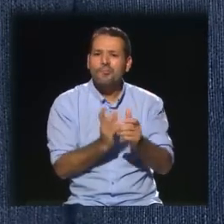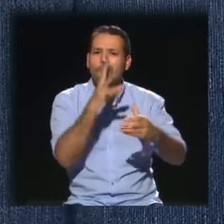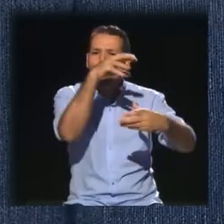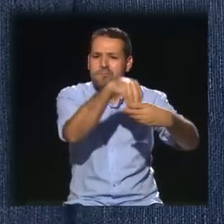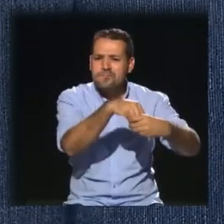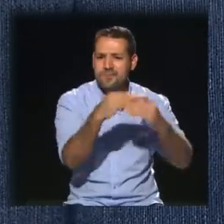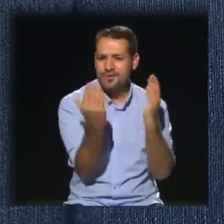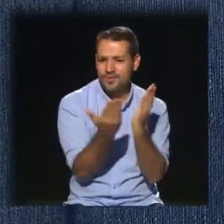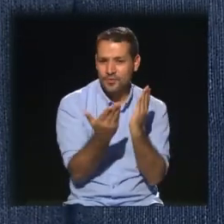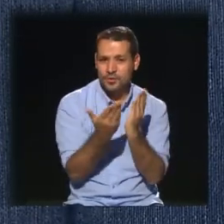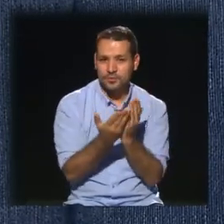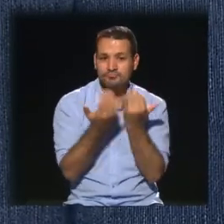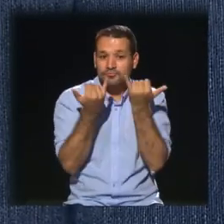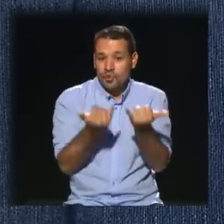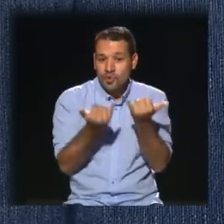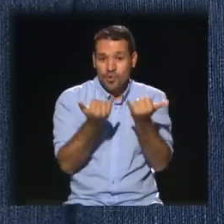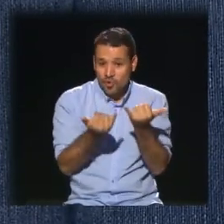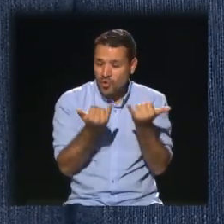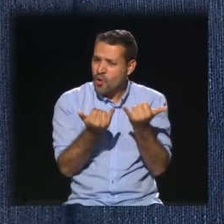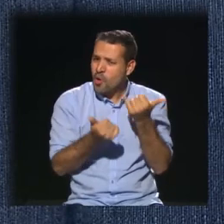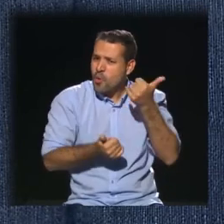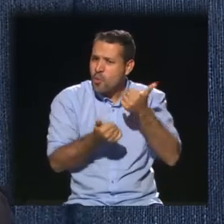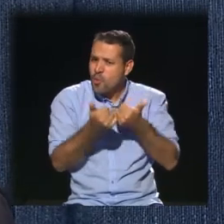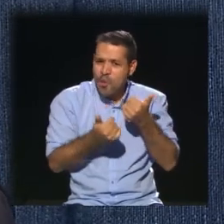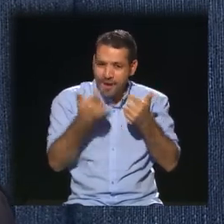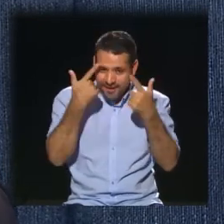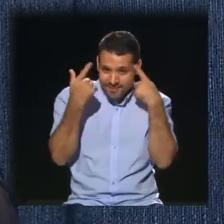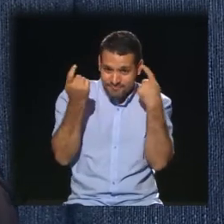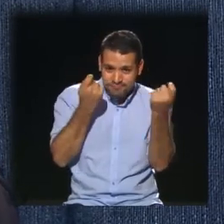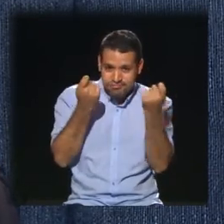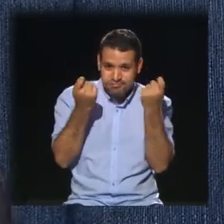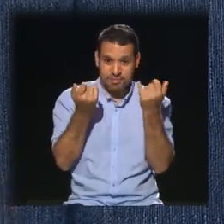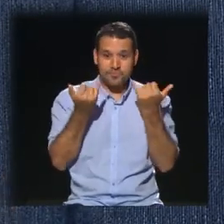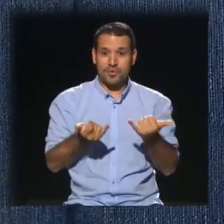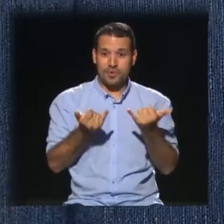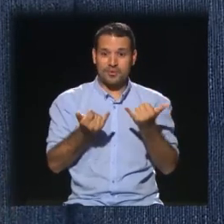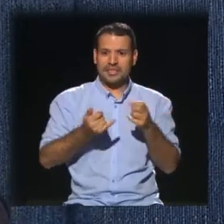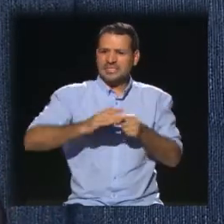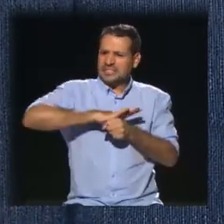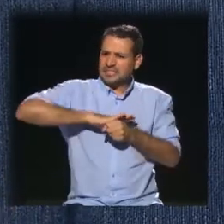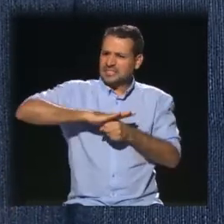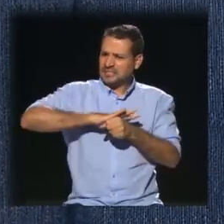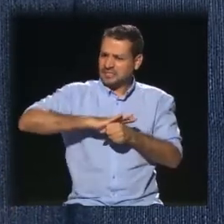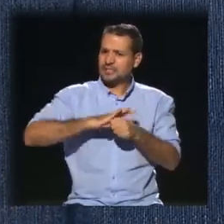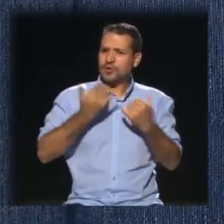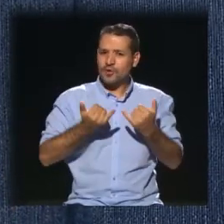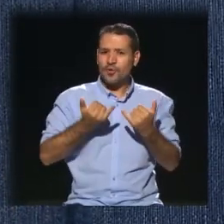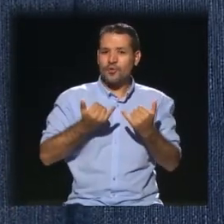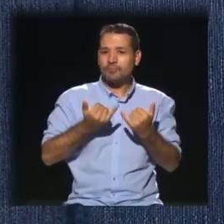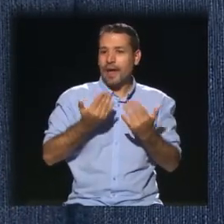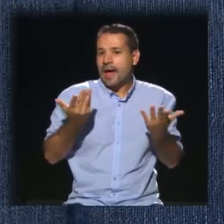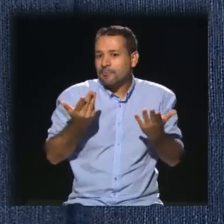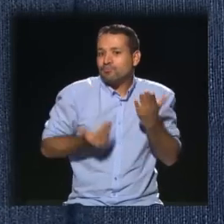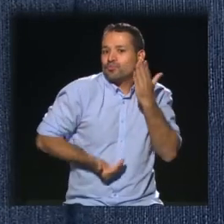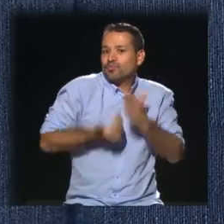toca es poner por encima de la escasez, que en muchos casos es demasiada, la creatividad. O sea,